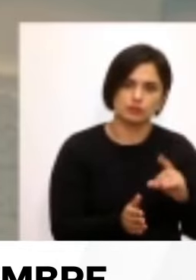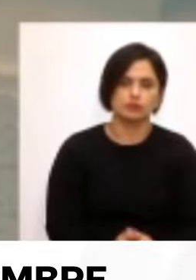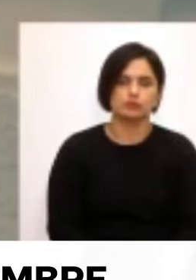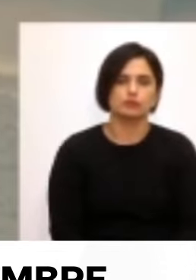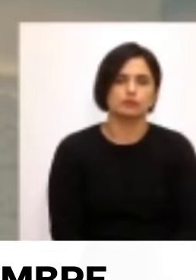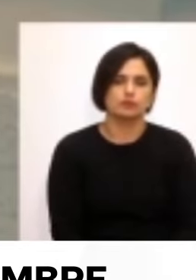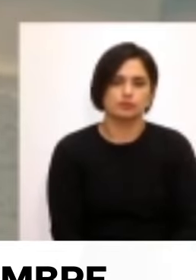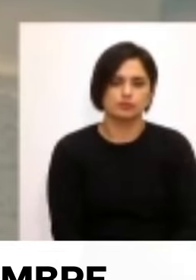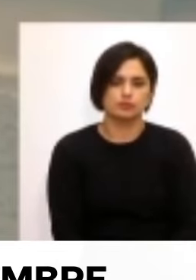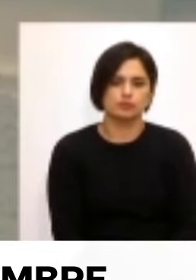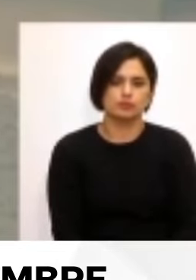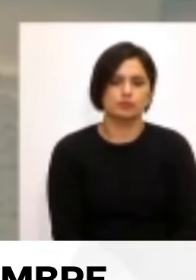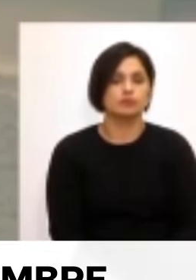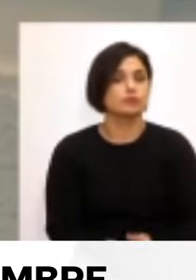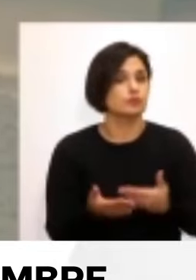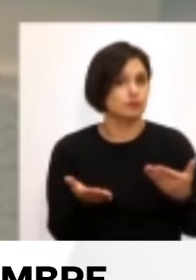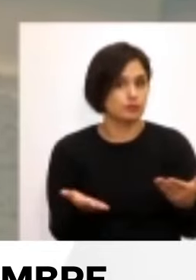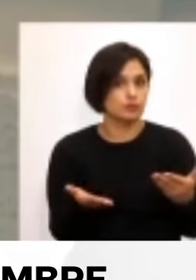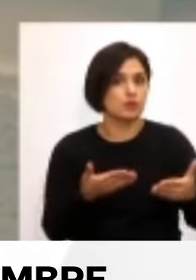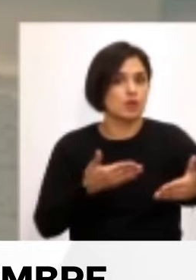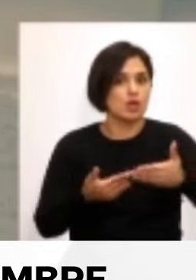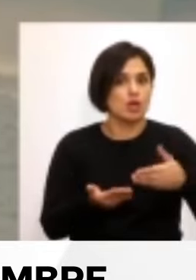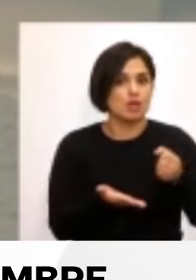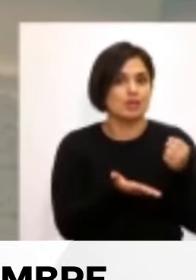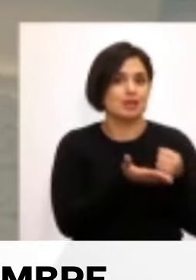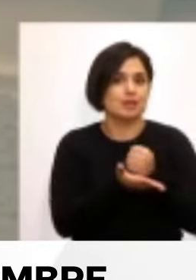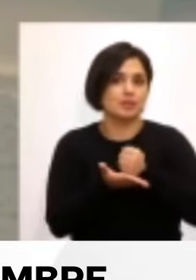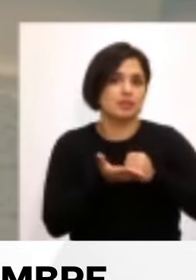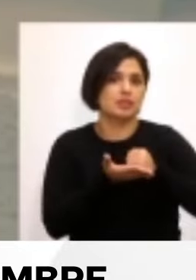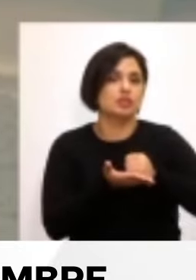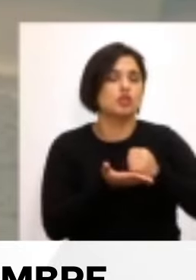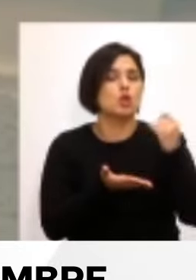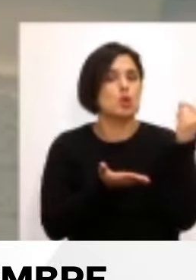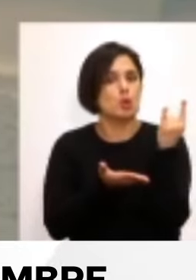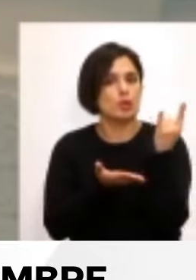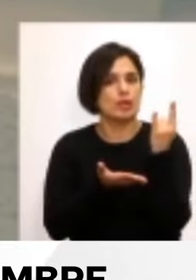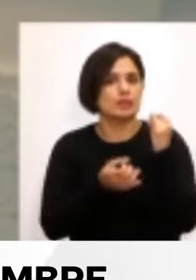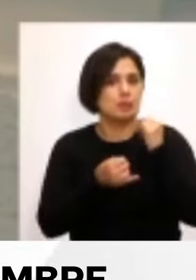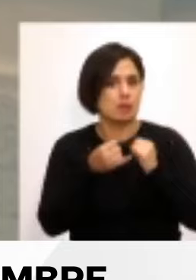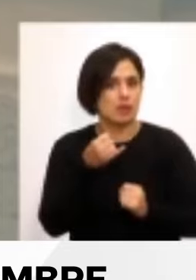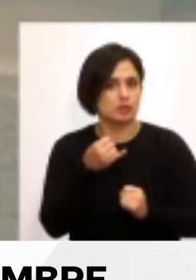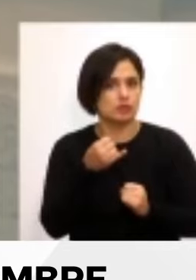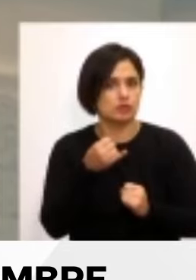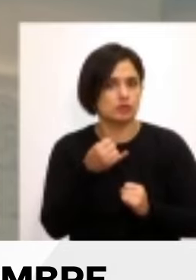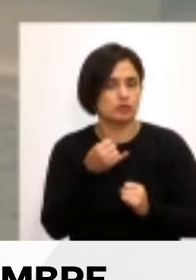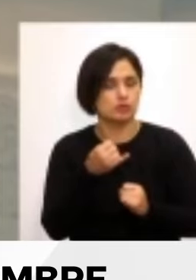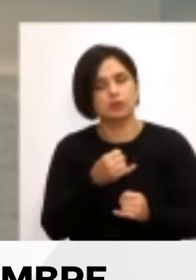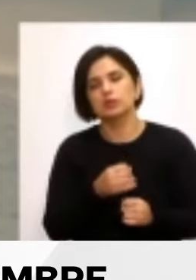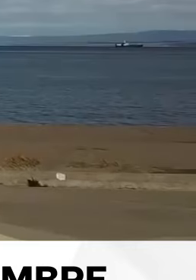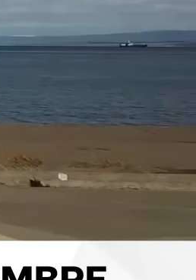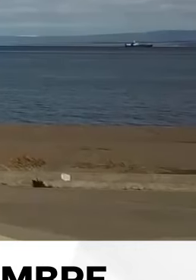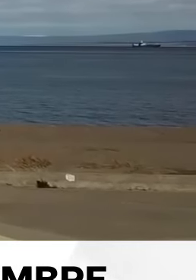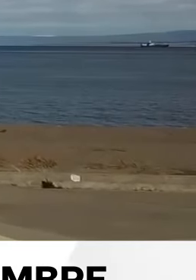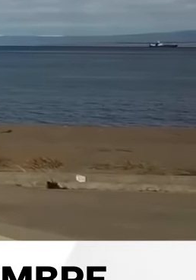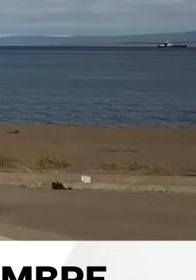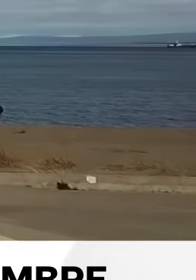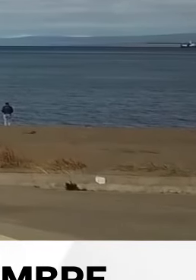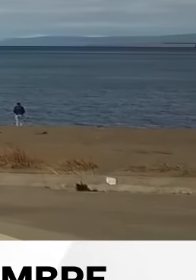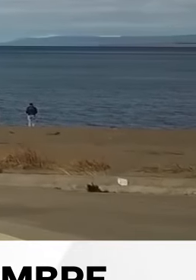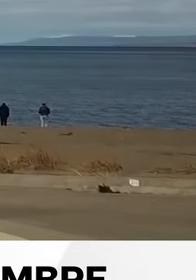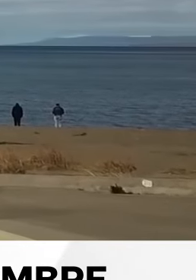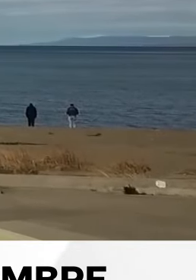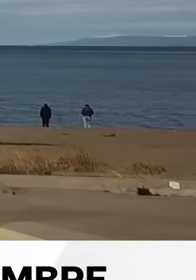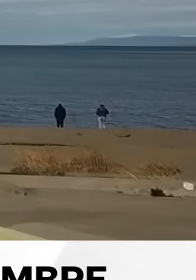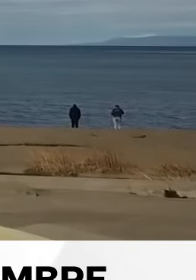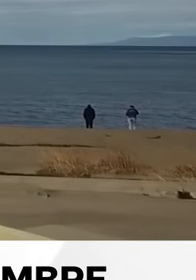Ancud, para cuyo despacho se ha hecho presente urgencia calificada de discusión inmediata. Hicieron uso de la